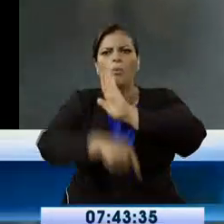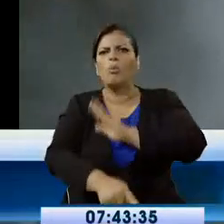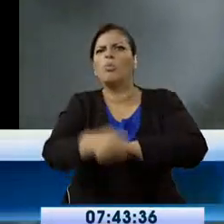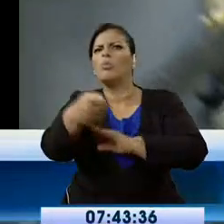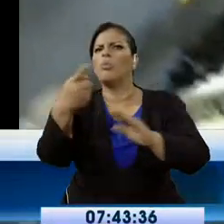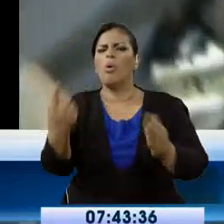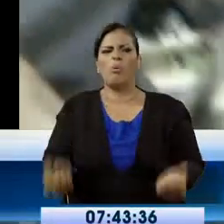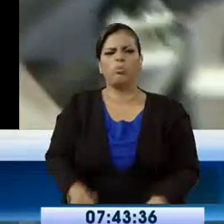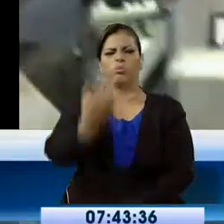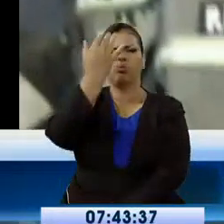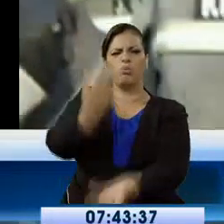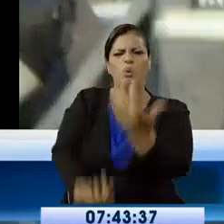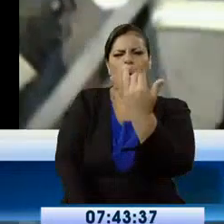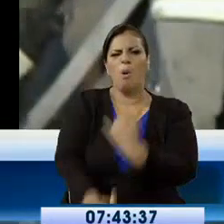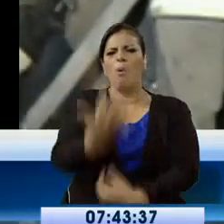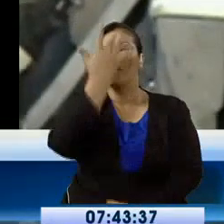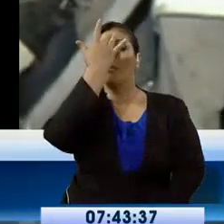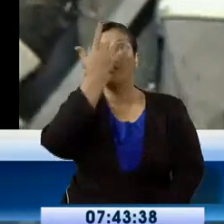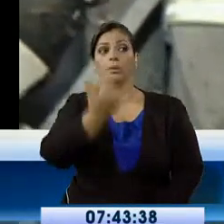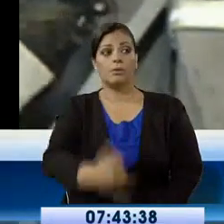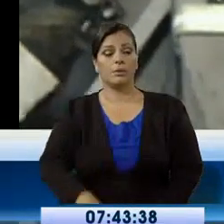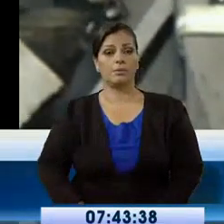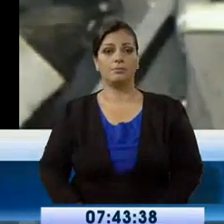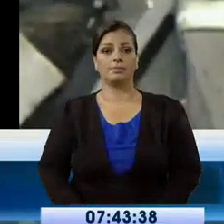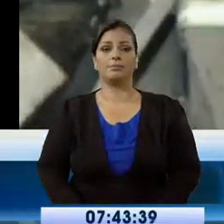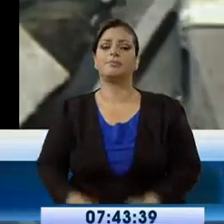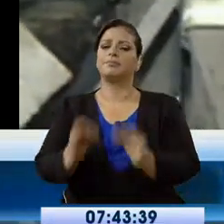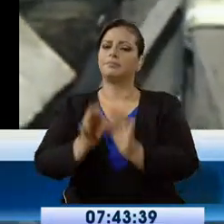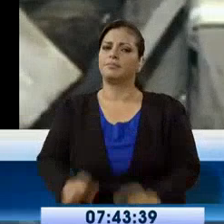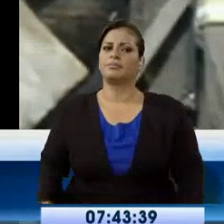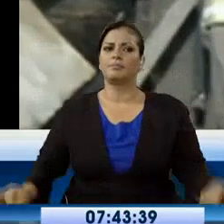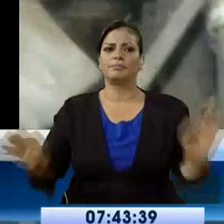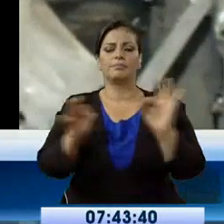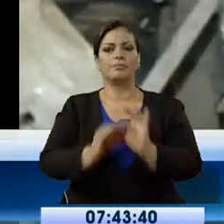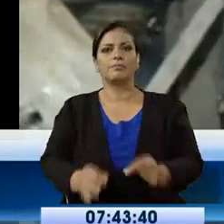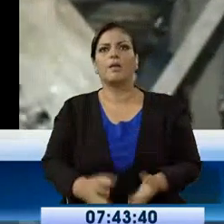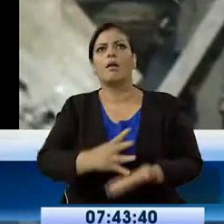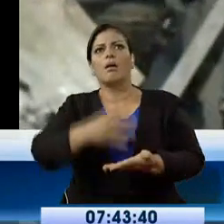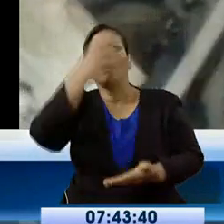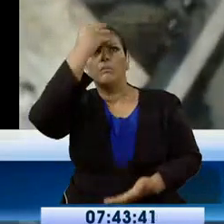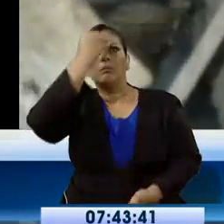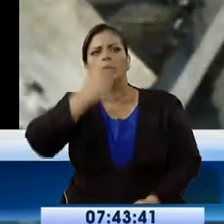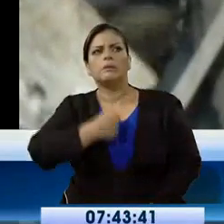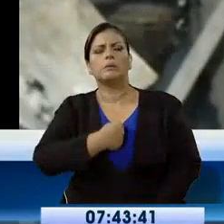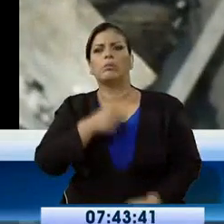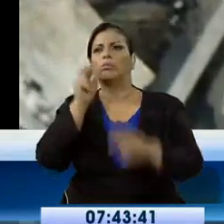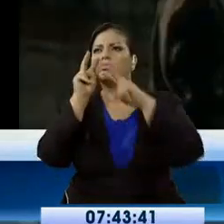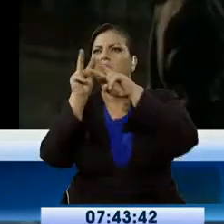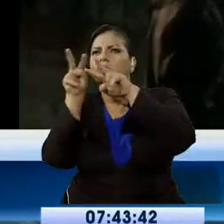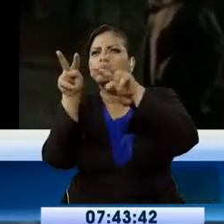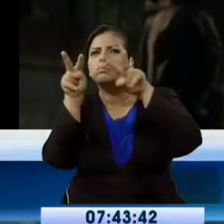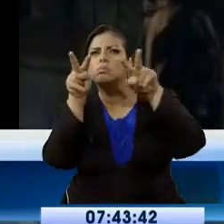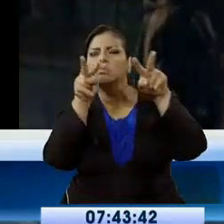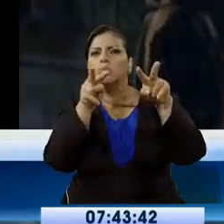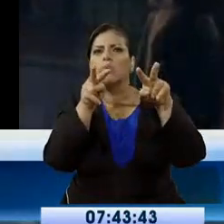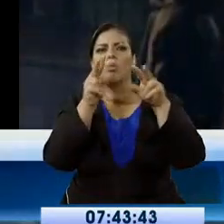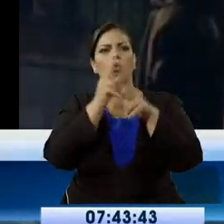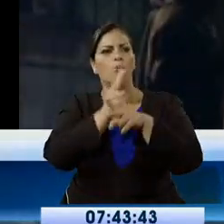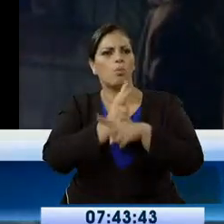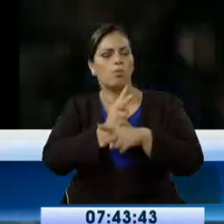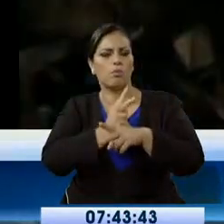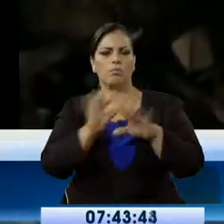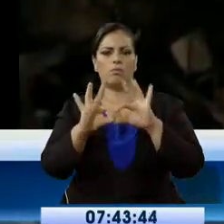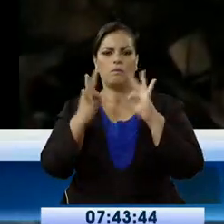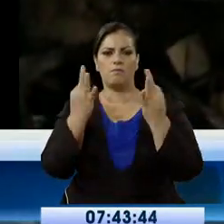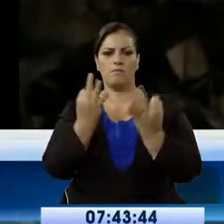podrían precautelar la seguridad de los bienes y de manera fundamental, su familia. Informe